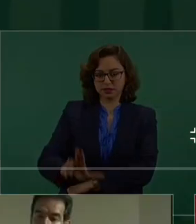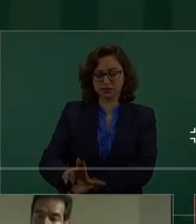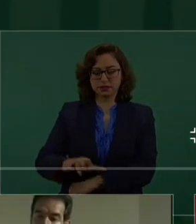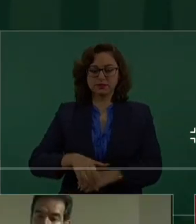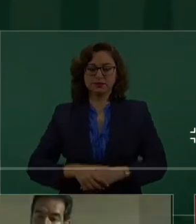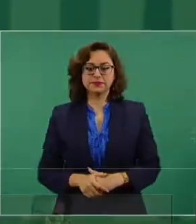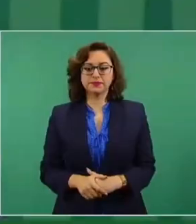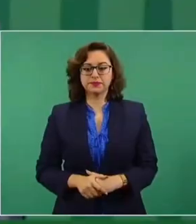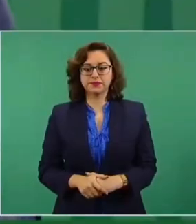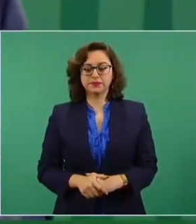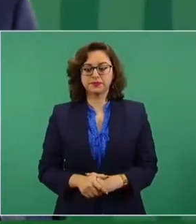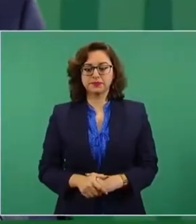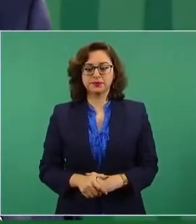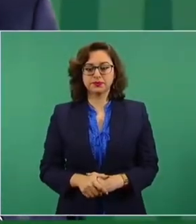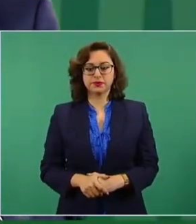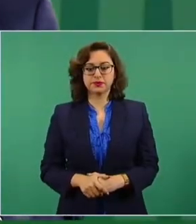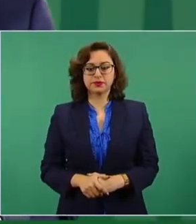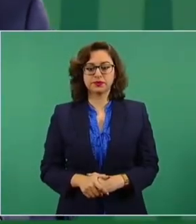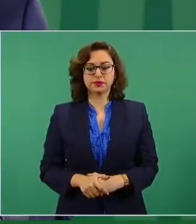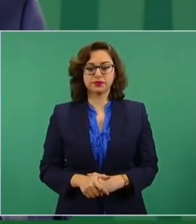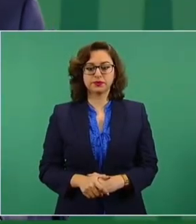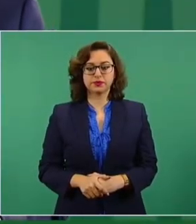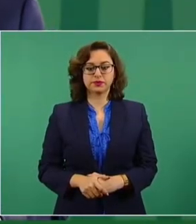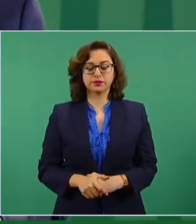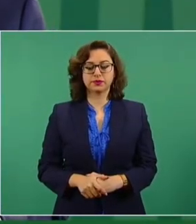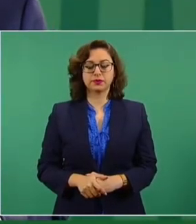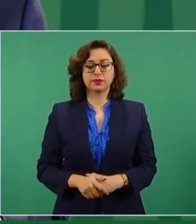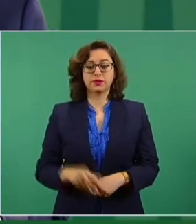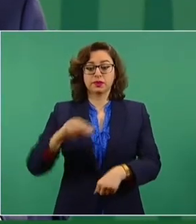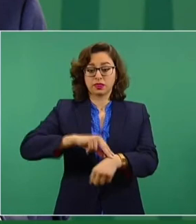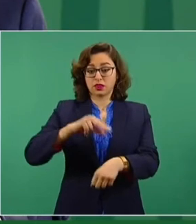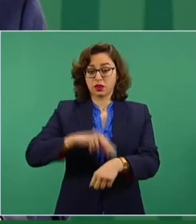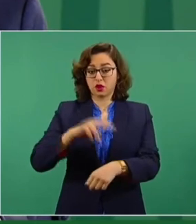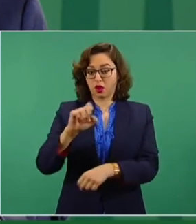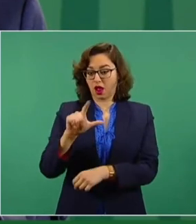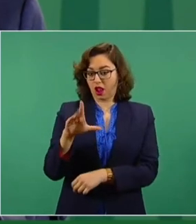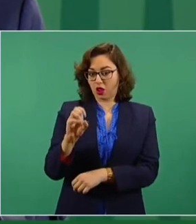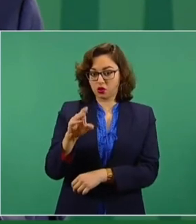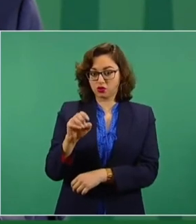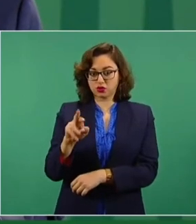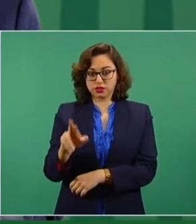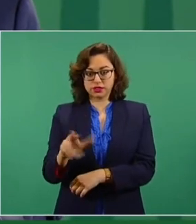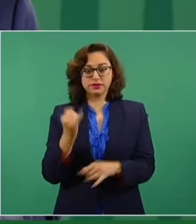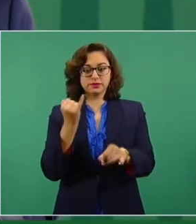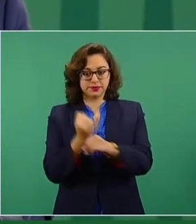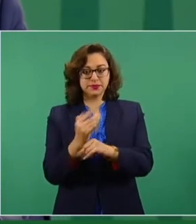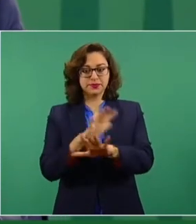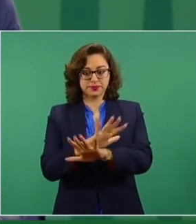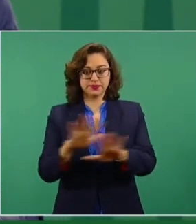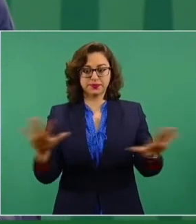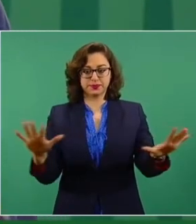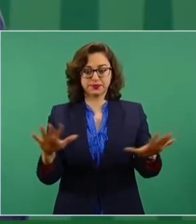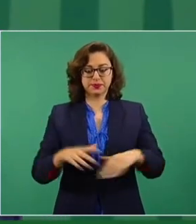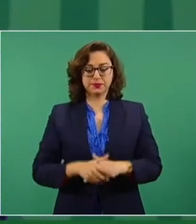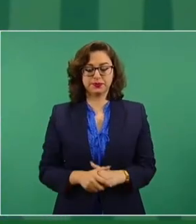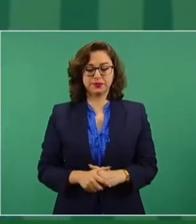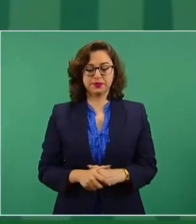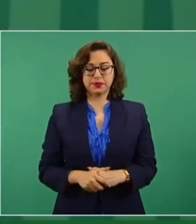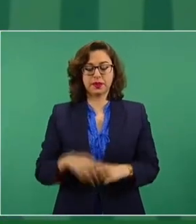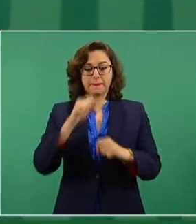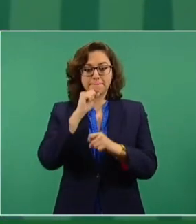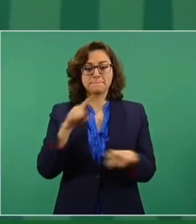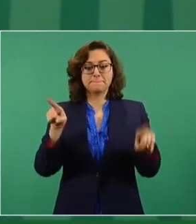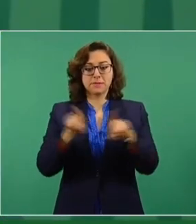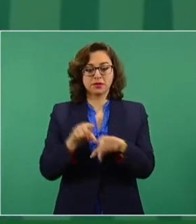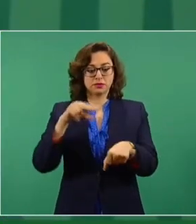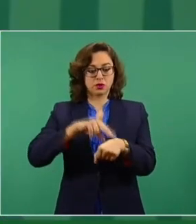va a informar el doctor Alcocer, también el doctor